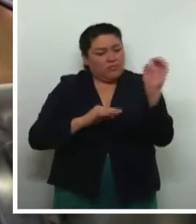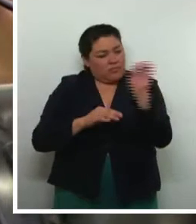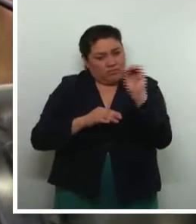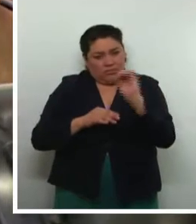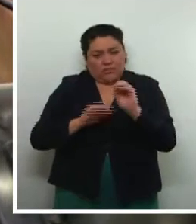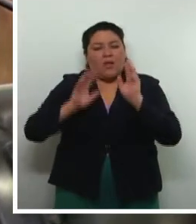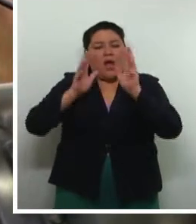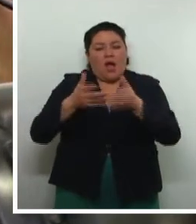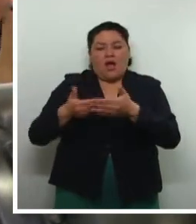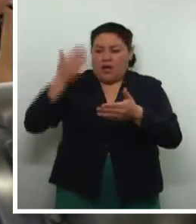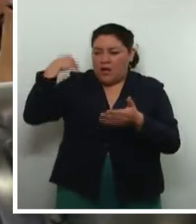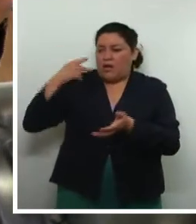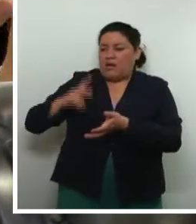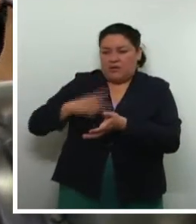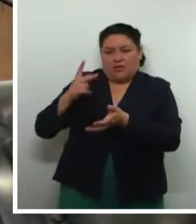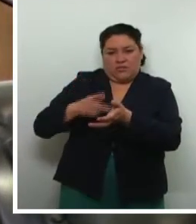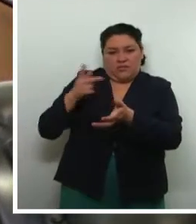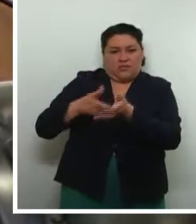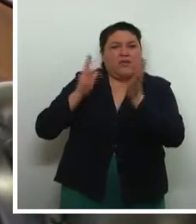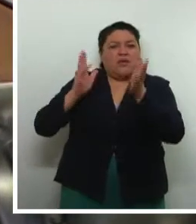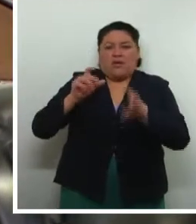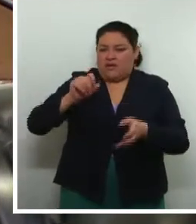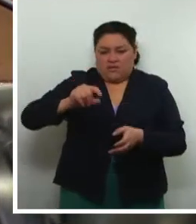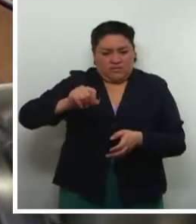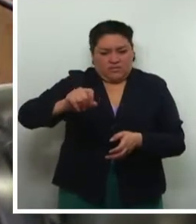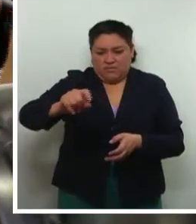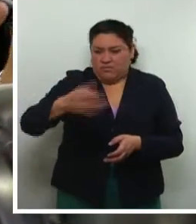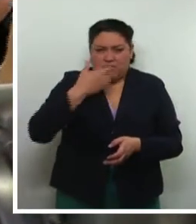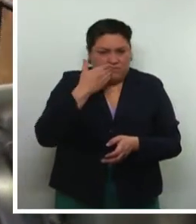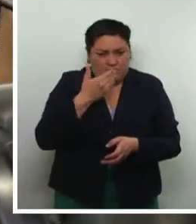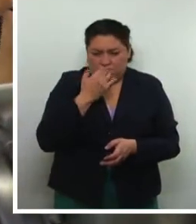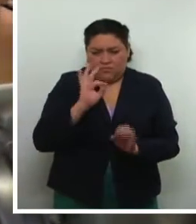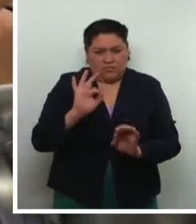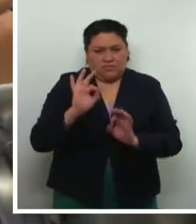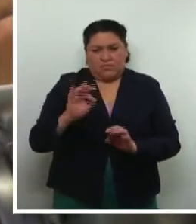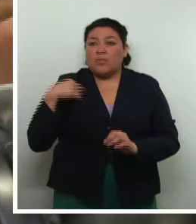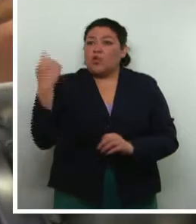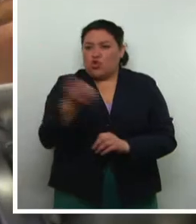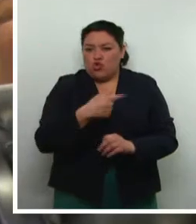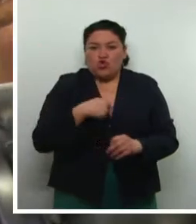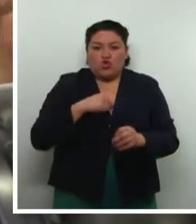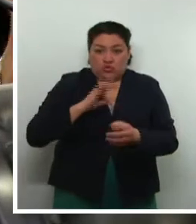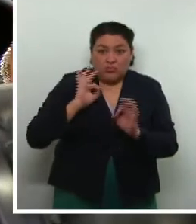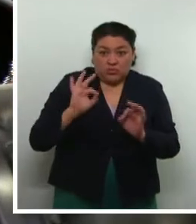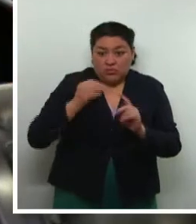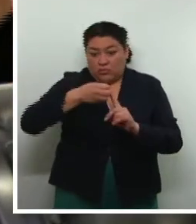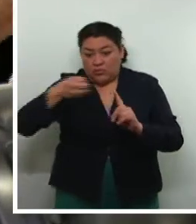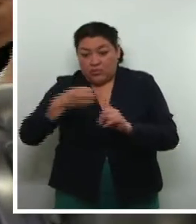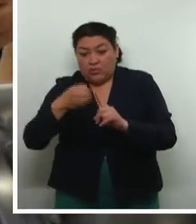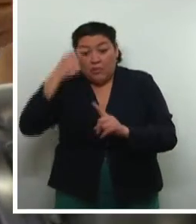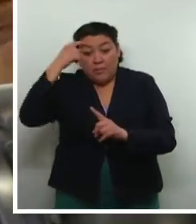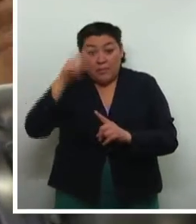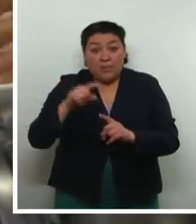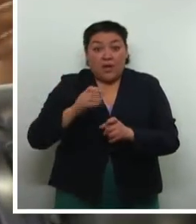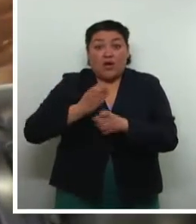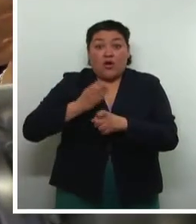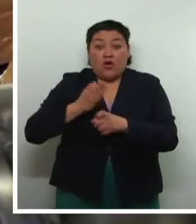se manifestó hace unos momentos, que ha sido tan efectivo que nos ha permitido que